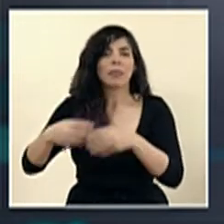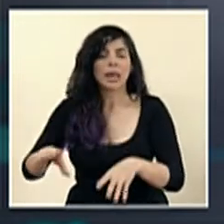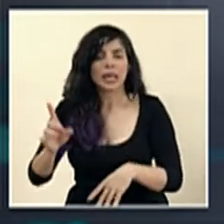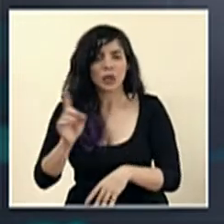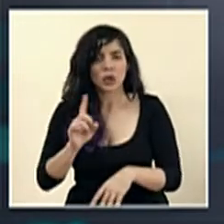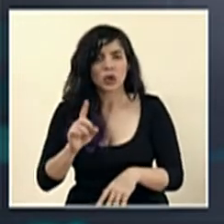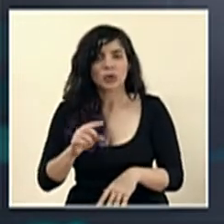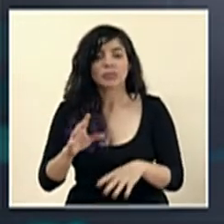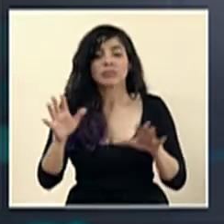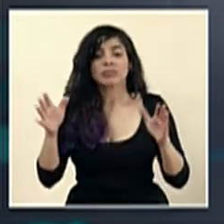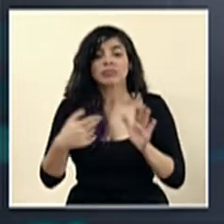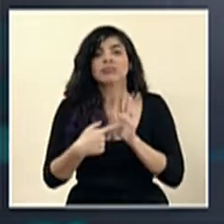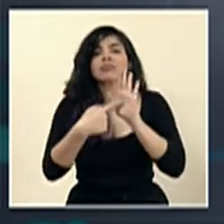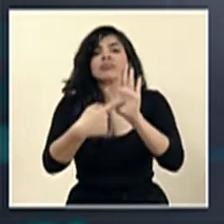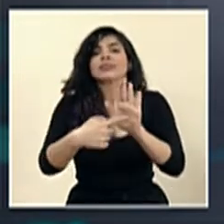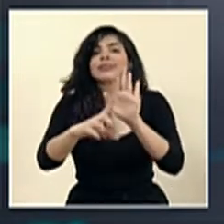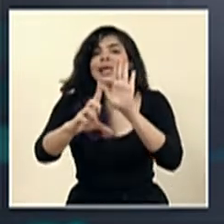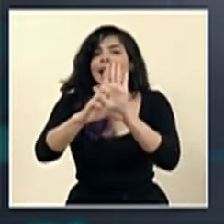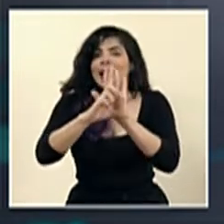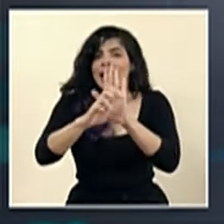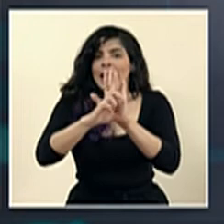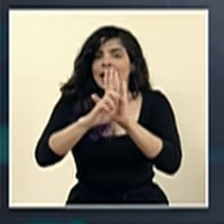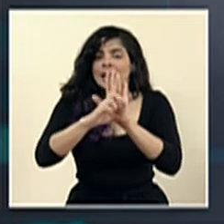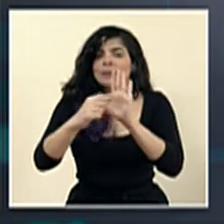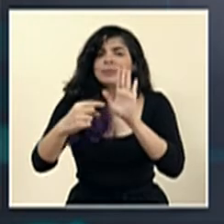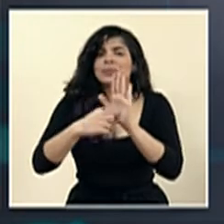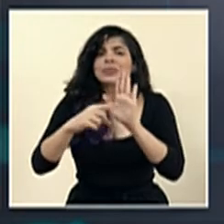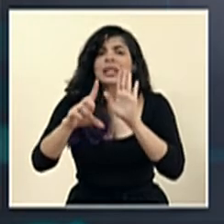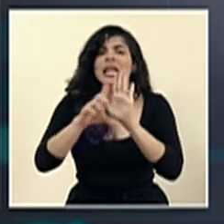Le presentamos una ley que